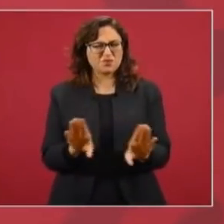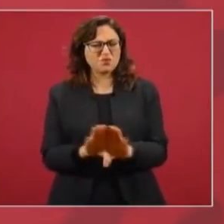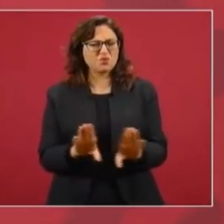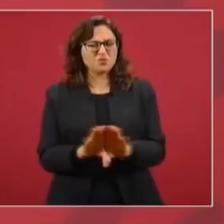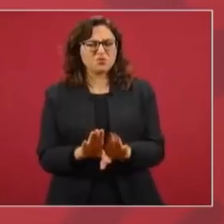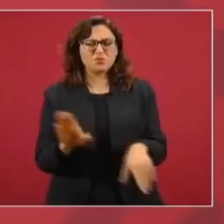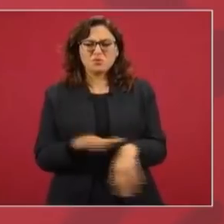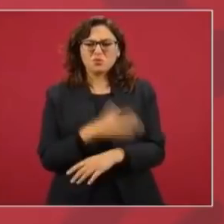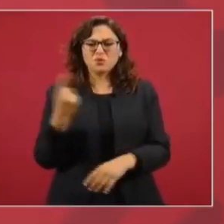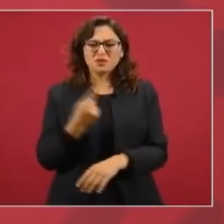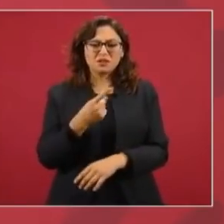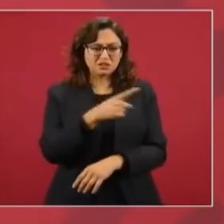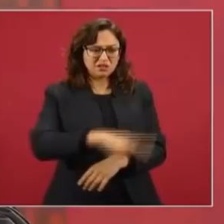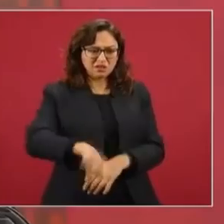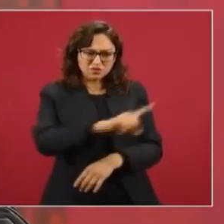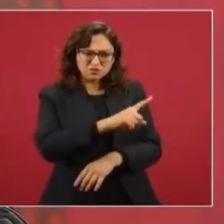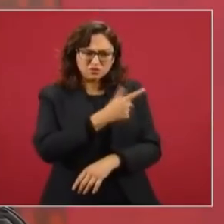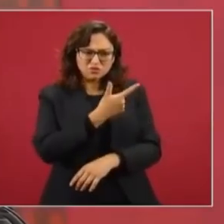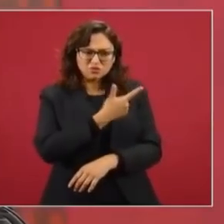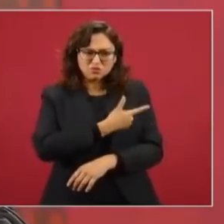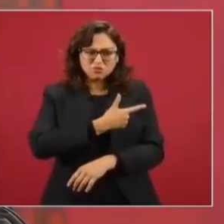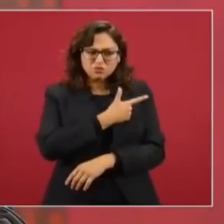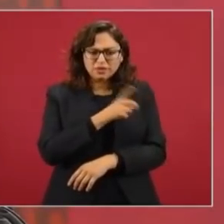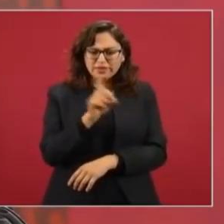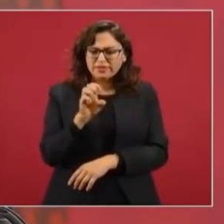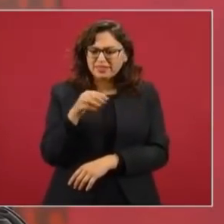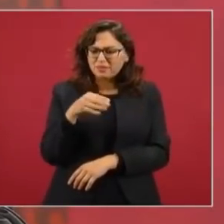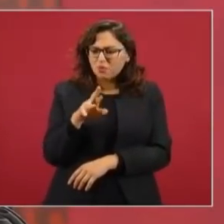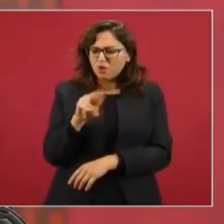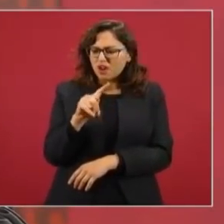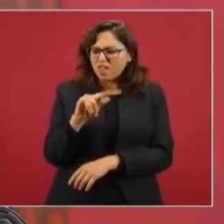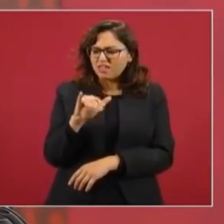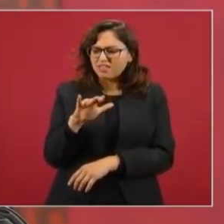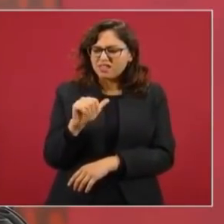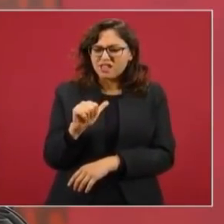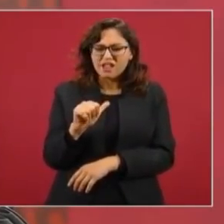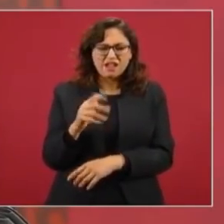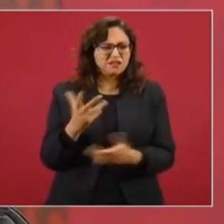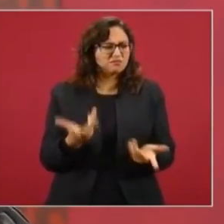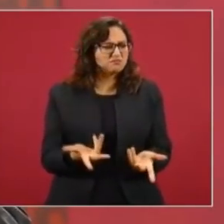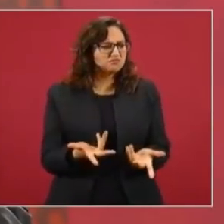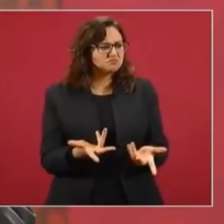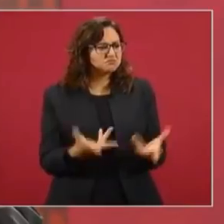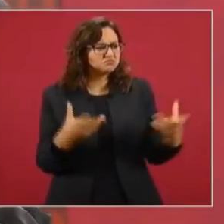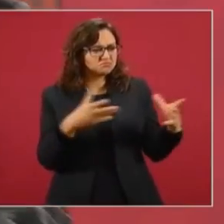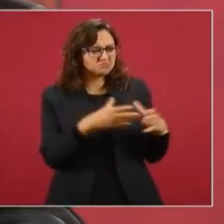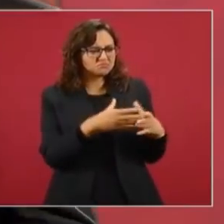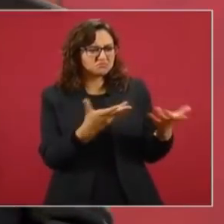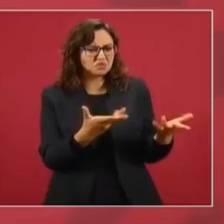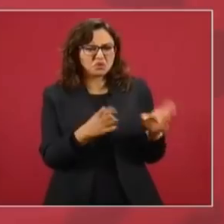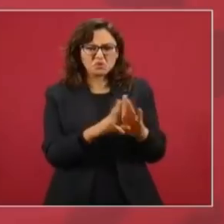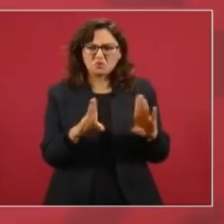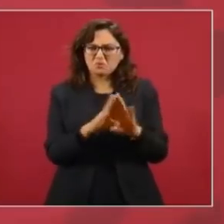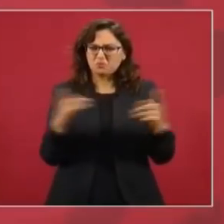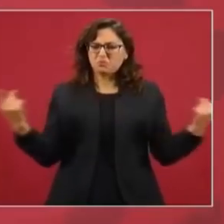los que se dicen demócratas. Al final de cuentas